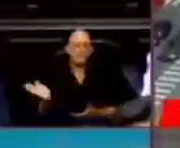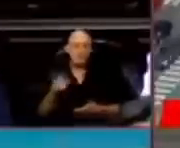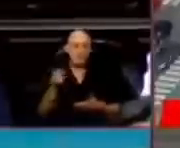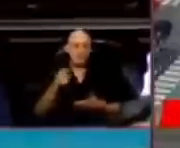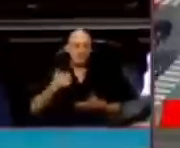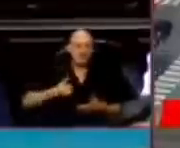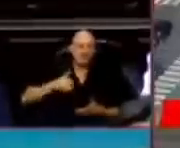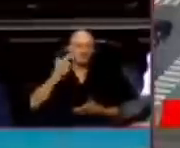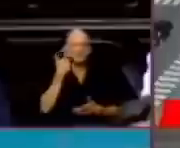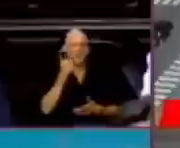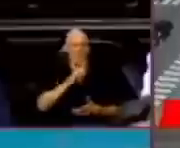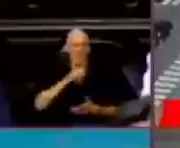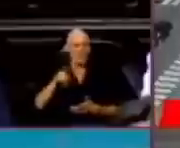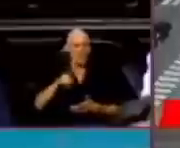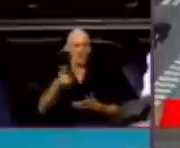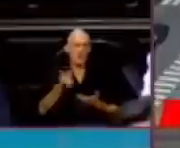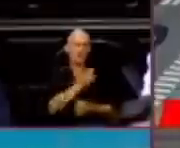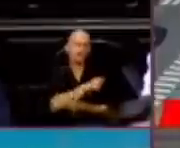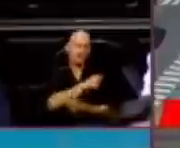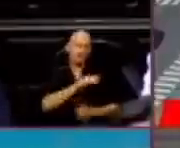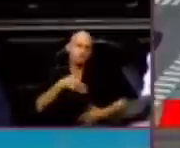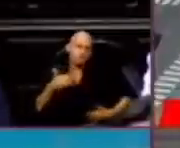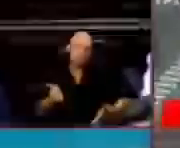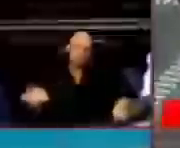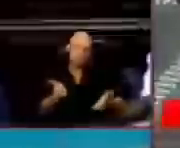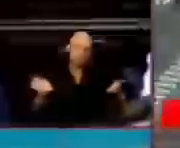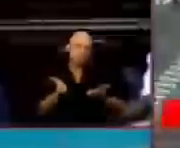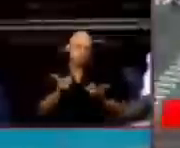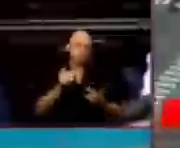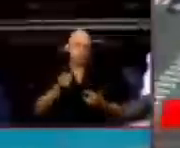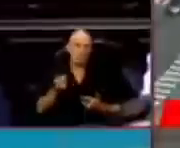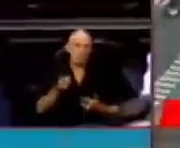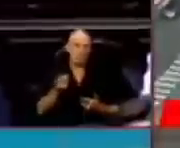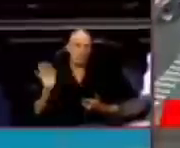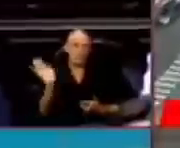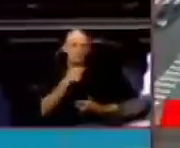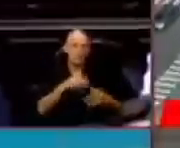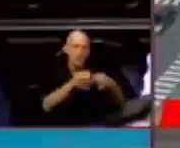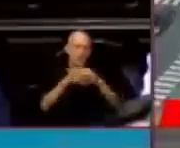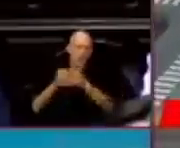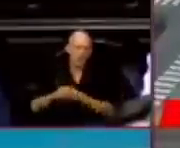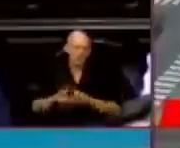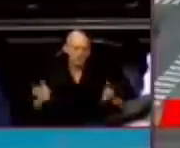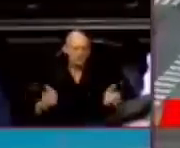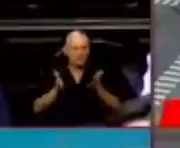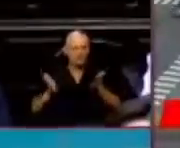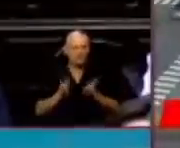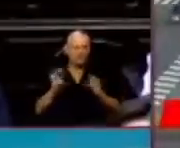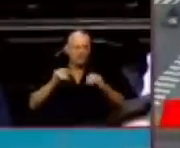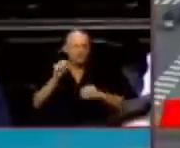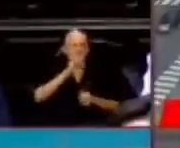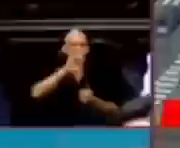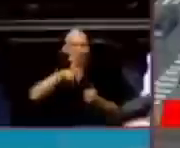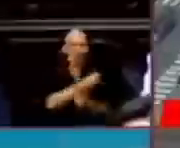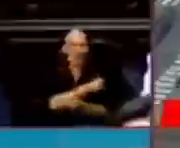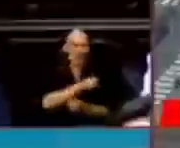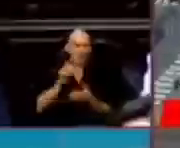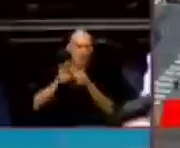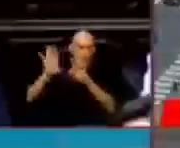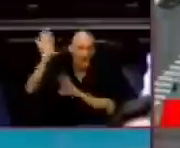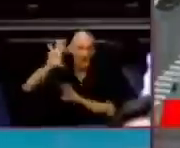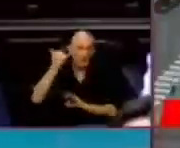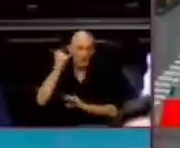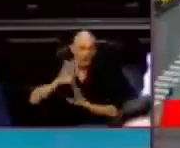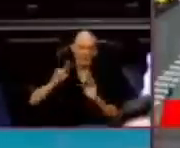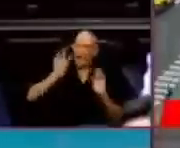producción energética y terminar importándola y pagando un sobreprecio? ¿Para qué? Ahora, admitís que la sociedad argentina